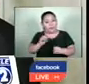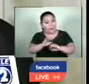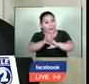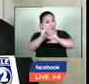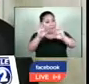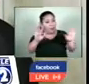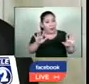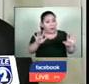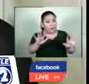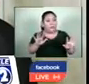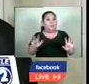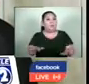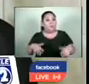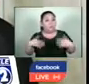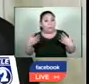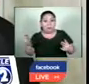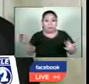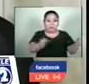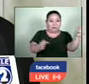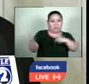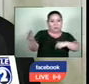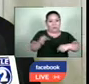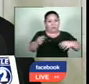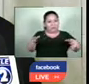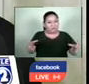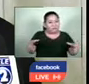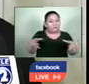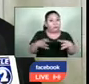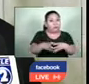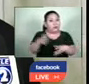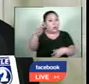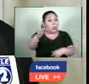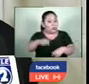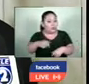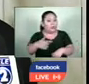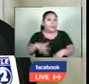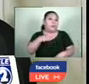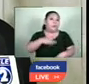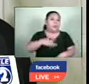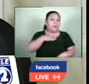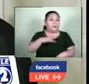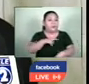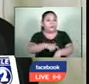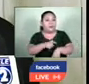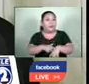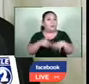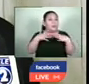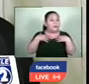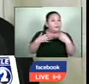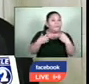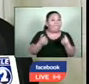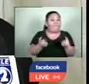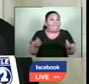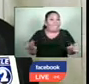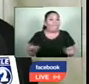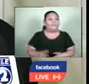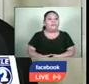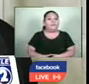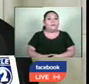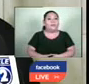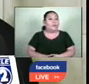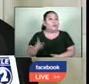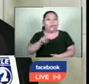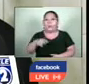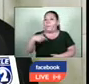que asistir a aglomeraciones en un momento excepcional de salud como el COVID-19, no es